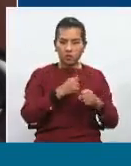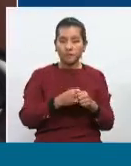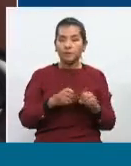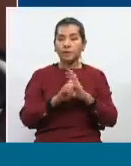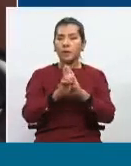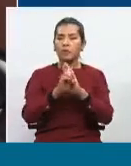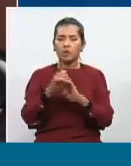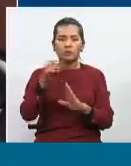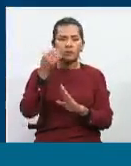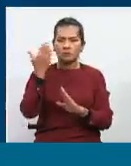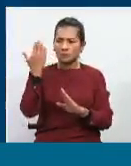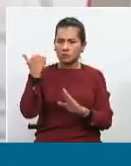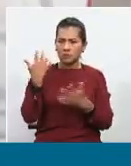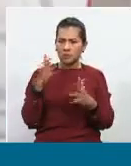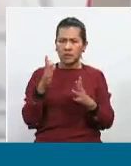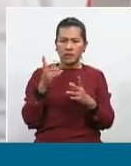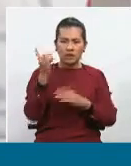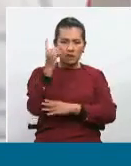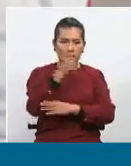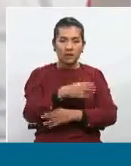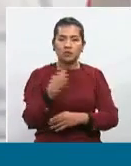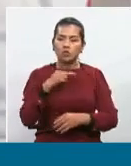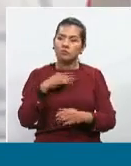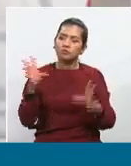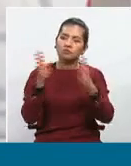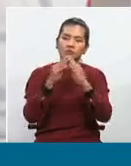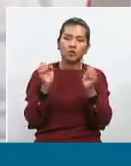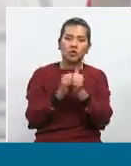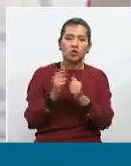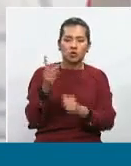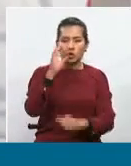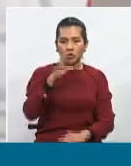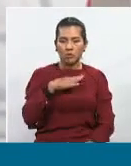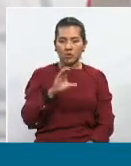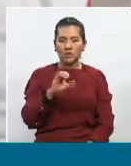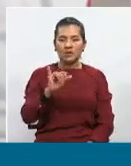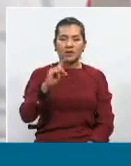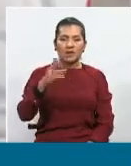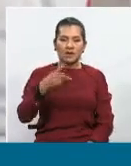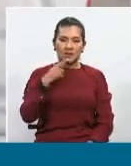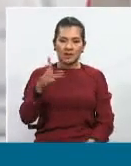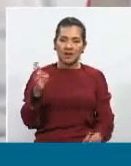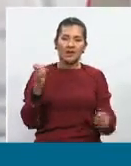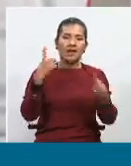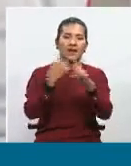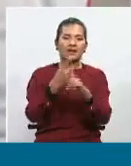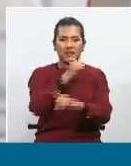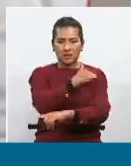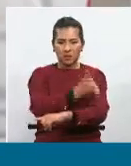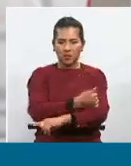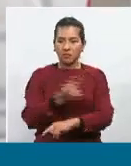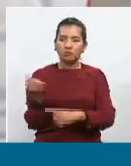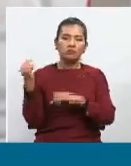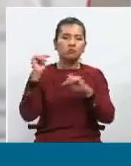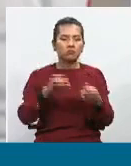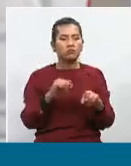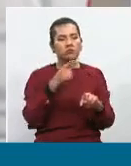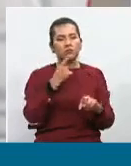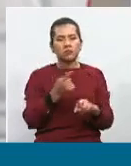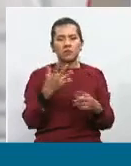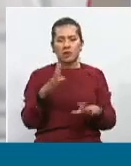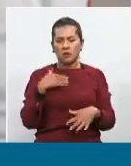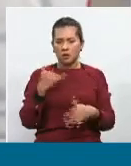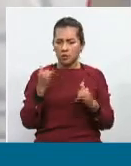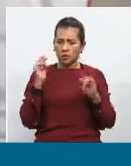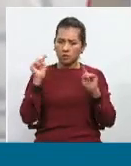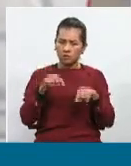no mucho teníamos una entrevista con el exsecretario de la CIDH, Paulo Abrao, que se encontraba muy preocupado que él, después de